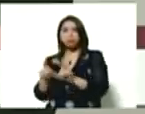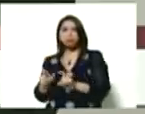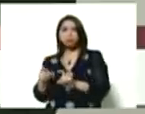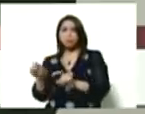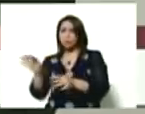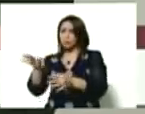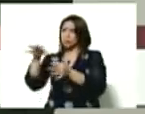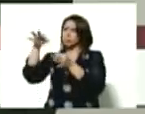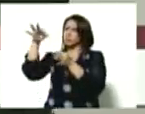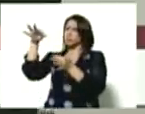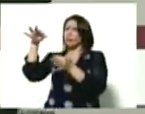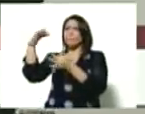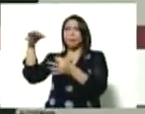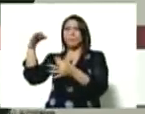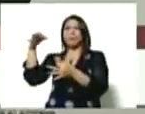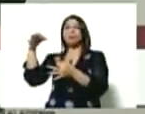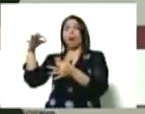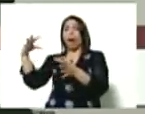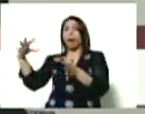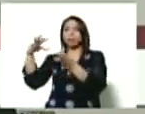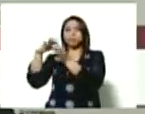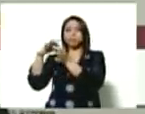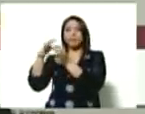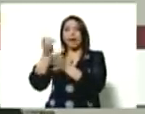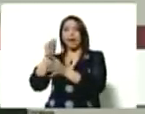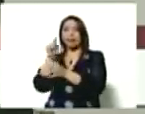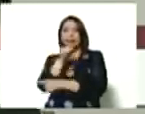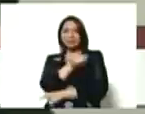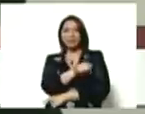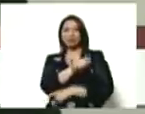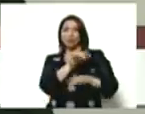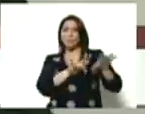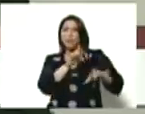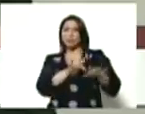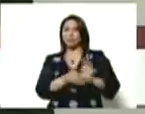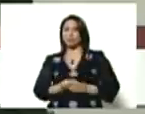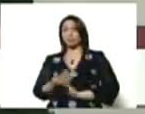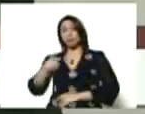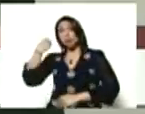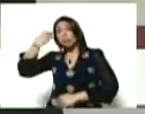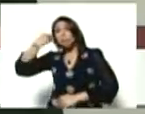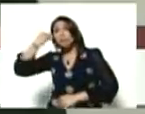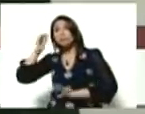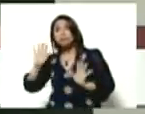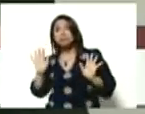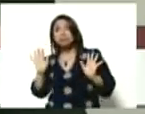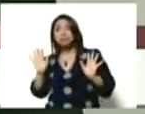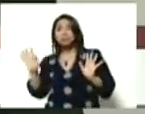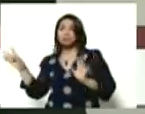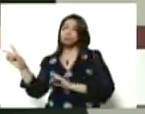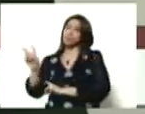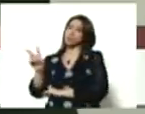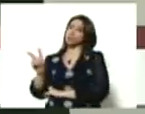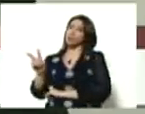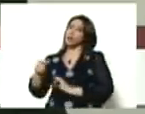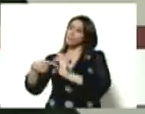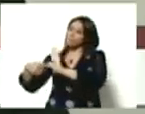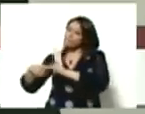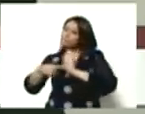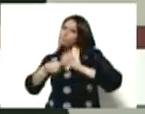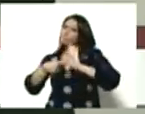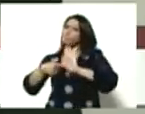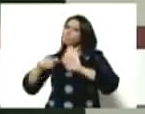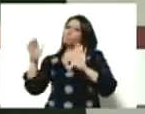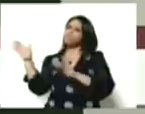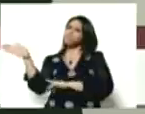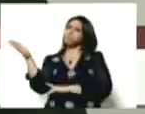y verifica que se corresponde con lo que él seleccionó en la máquina. Y yo creo que Venezuela da una lección de democracia